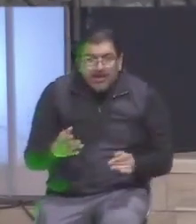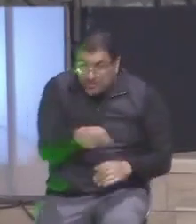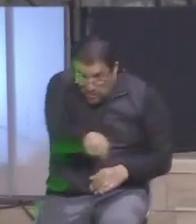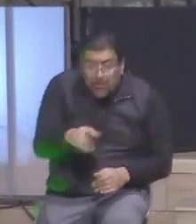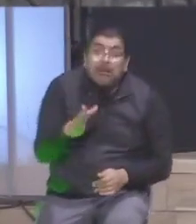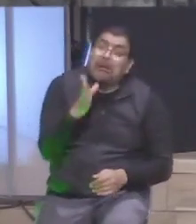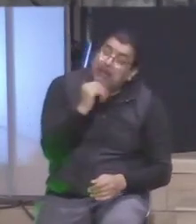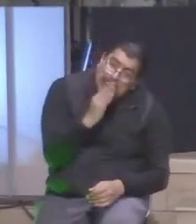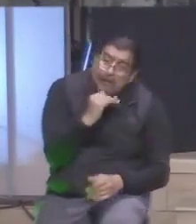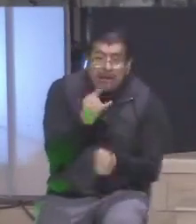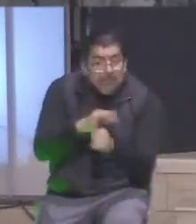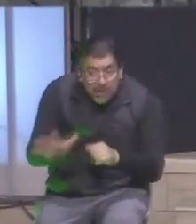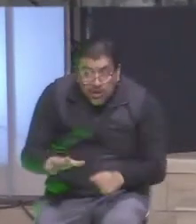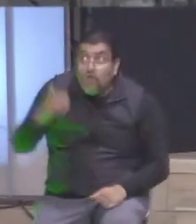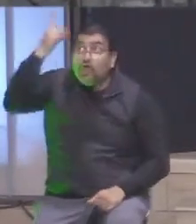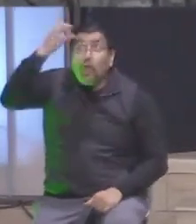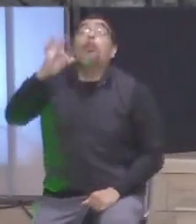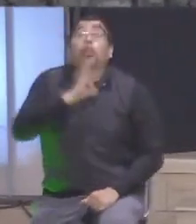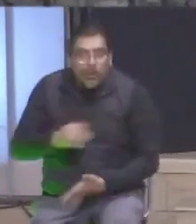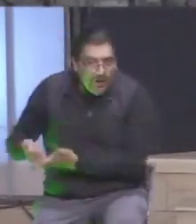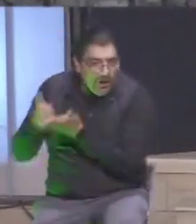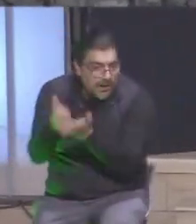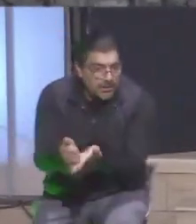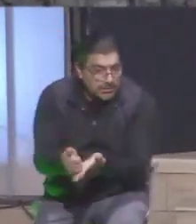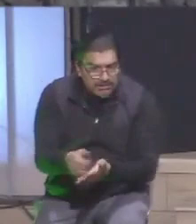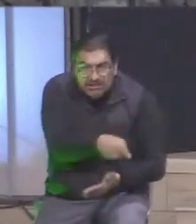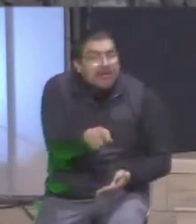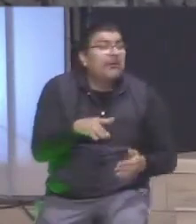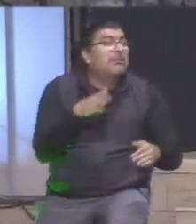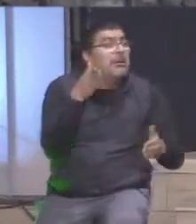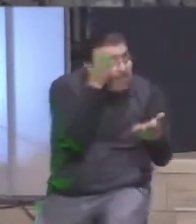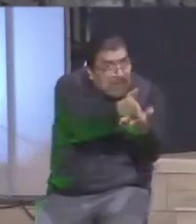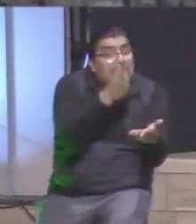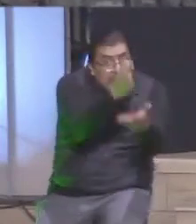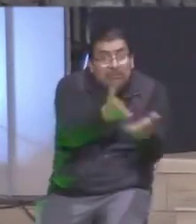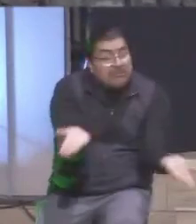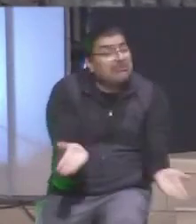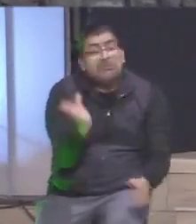es posible para Dios y Dios puede abrir puertas que tú no puedes